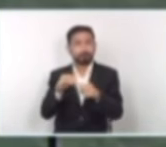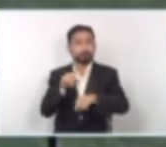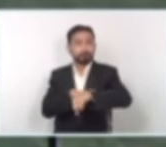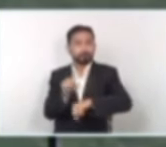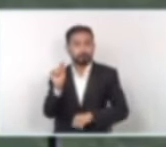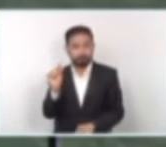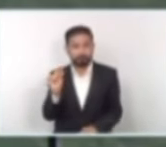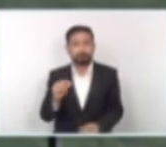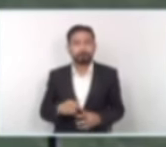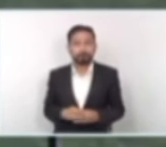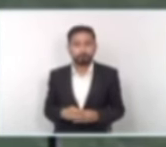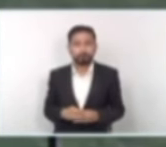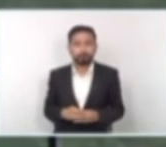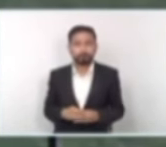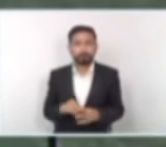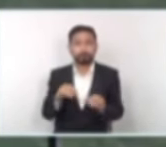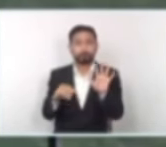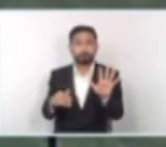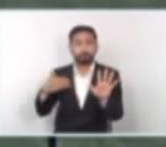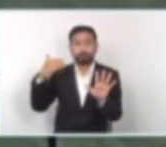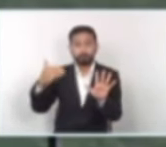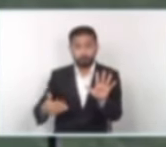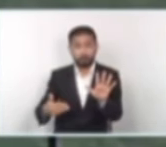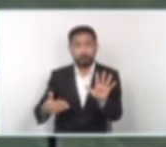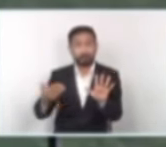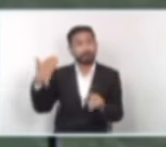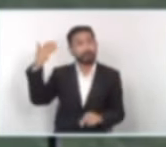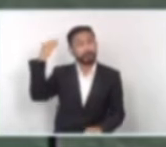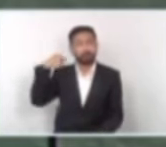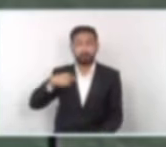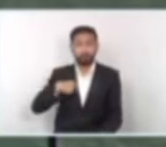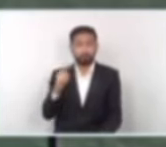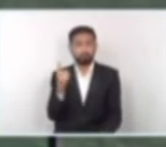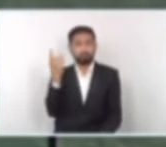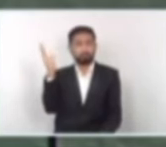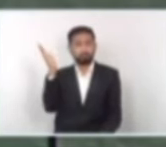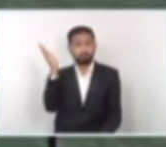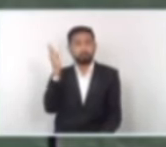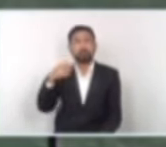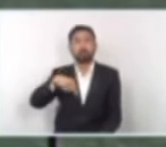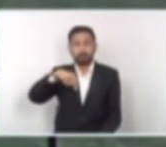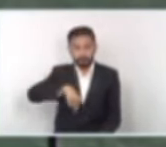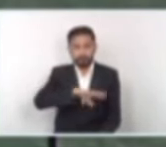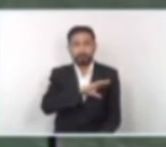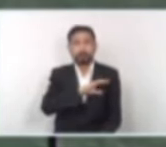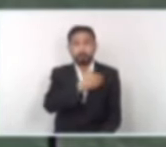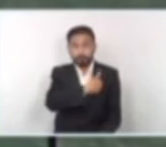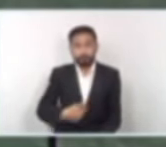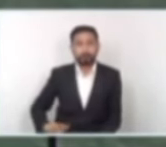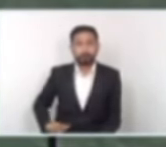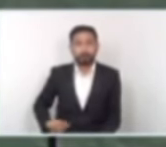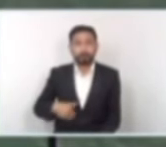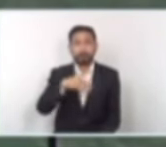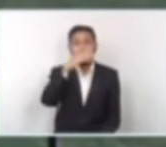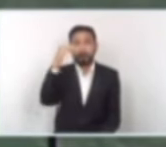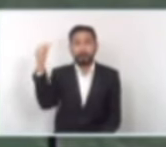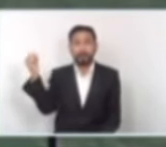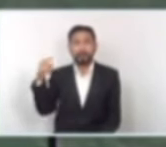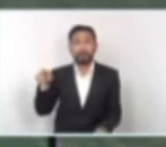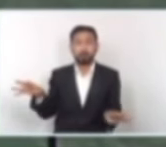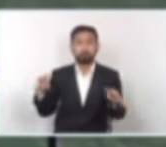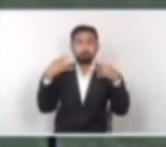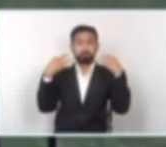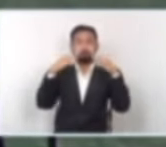tiempo. 5 años después de aquel primer discurso, vengo acá como presidente de un país que ahora tiene voz en el